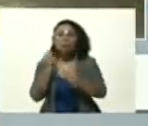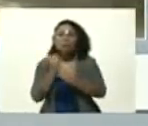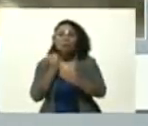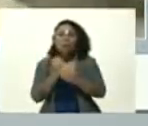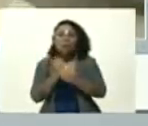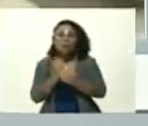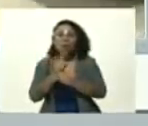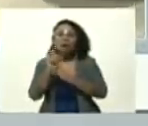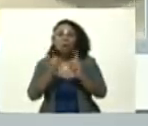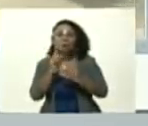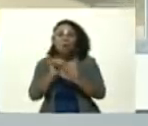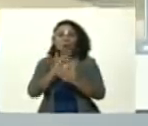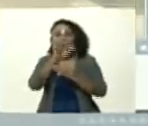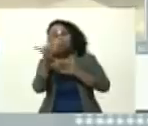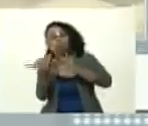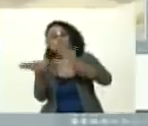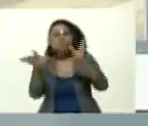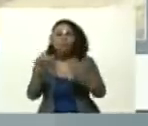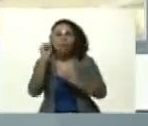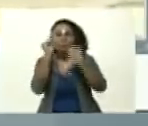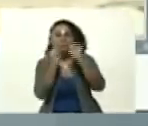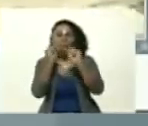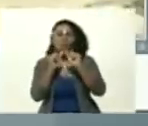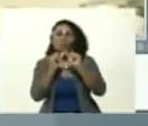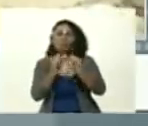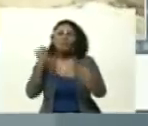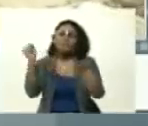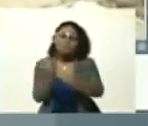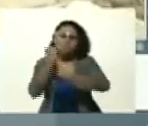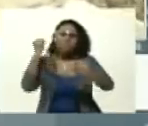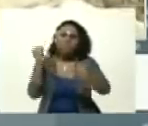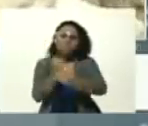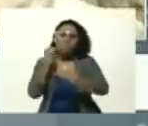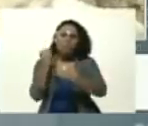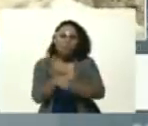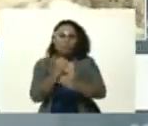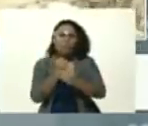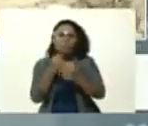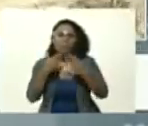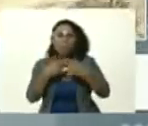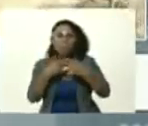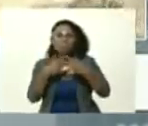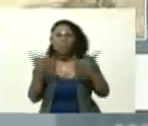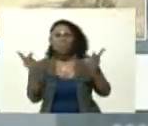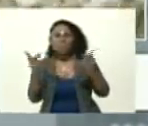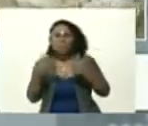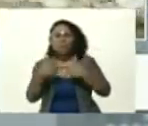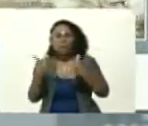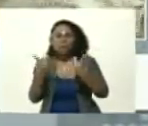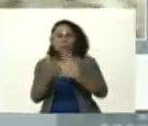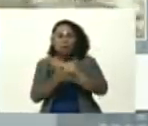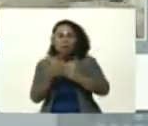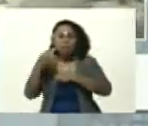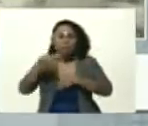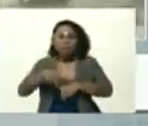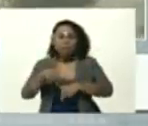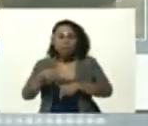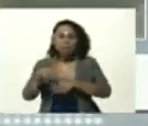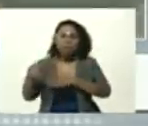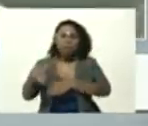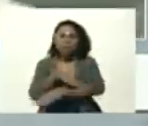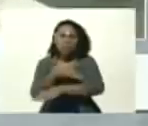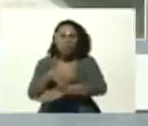algunos desbordamientos. La maquinaria sigue trabajando para el despeje de la vía. Pero adicionalmente, señor presidente, le